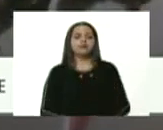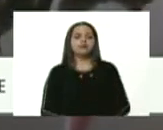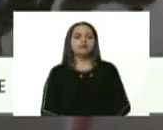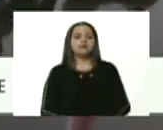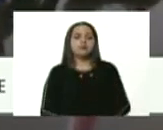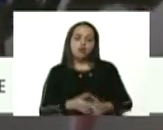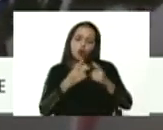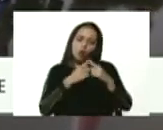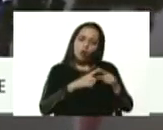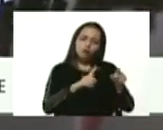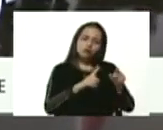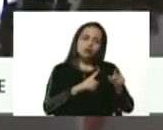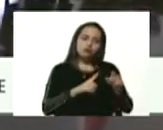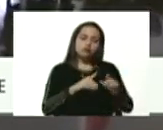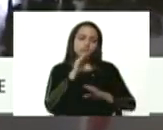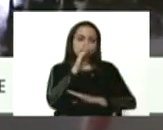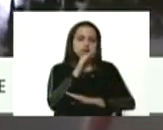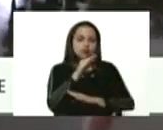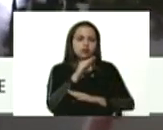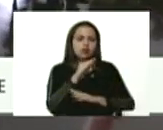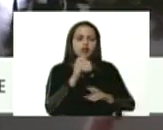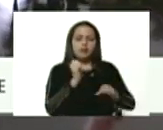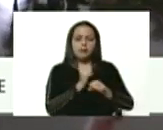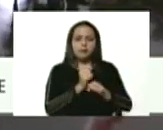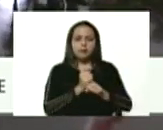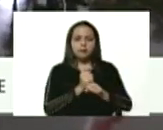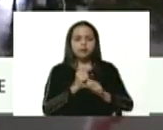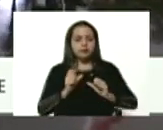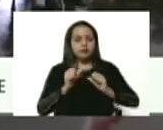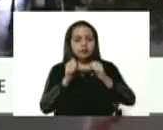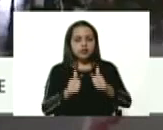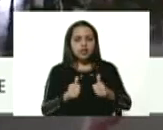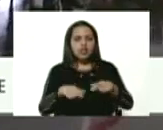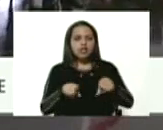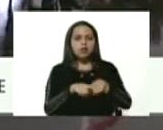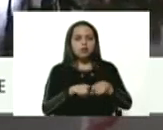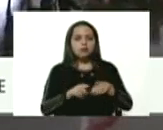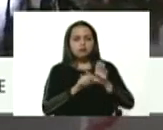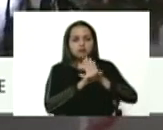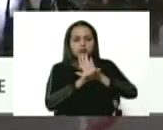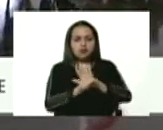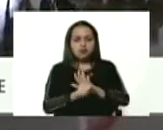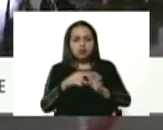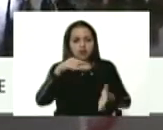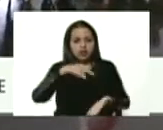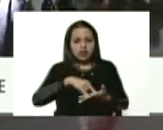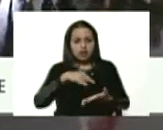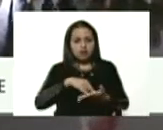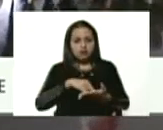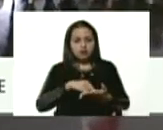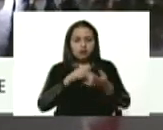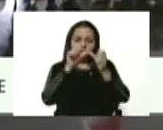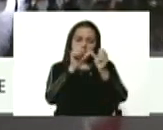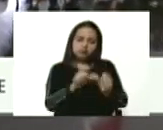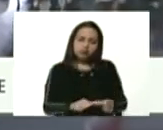otras que vamos a iniciar, como el monumento a Carabobo, que dejé marcado los 200 años.